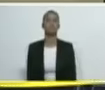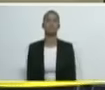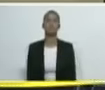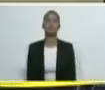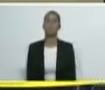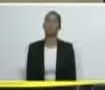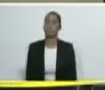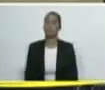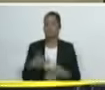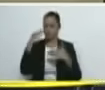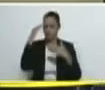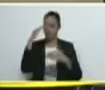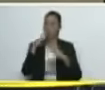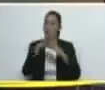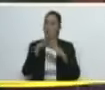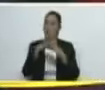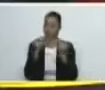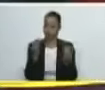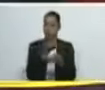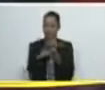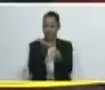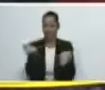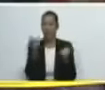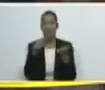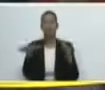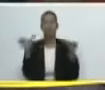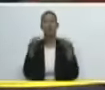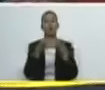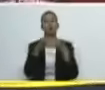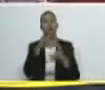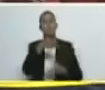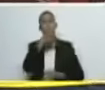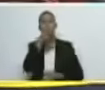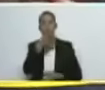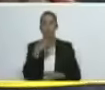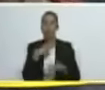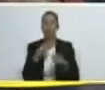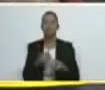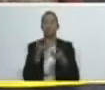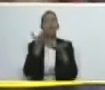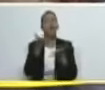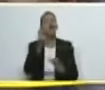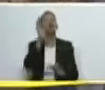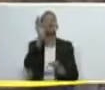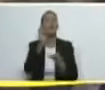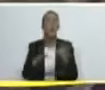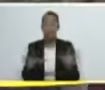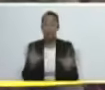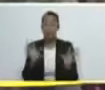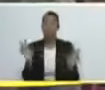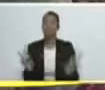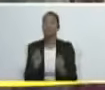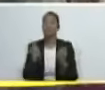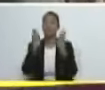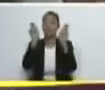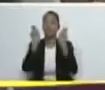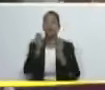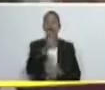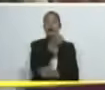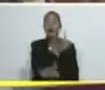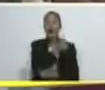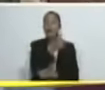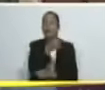organización con fines políticos y le deseamos suerte y éxito a cada uno de